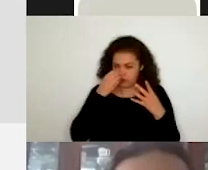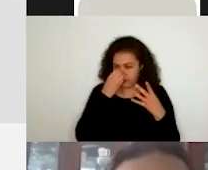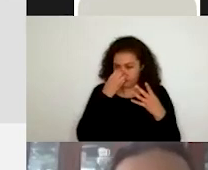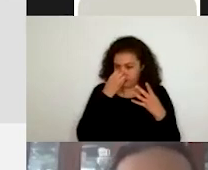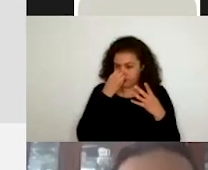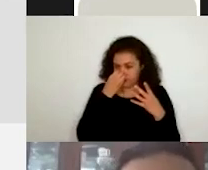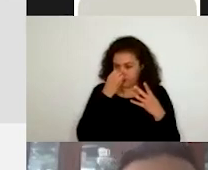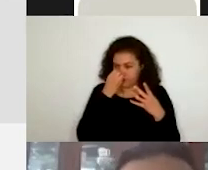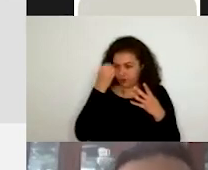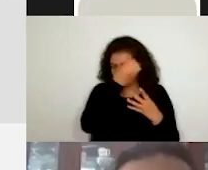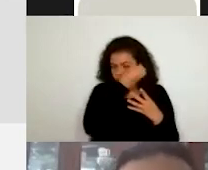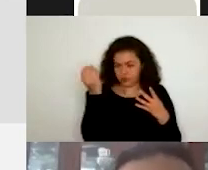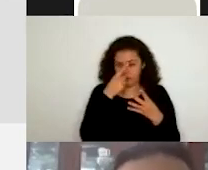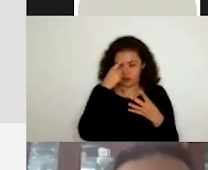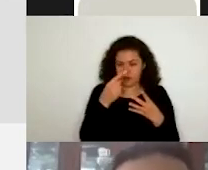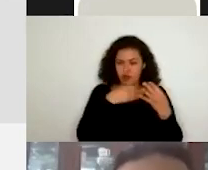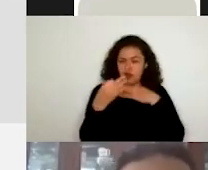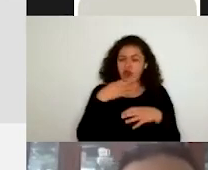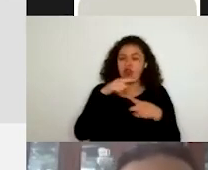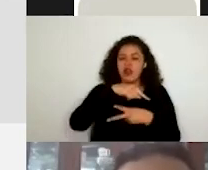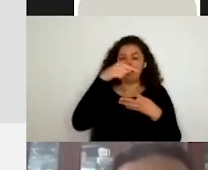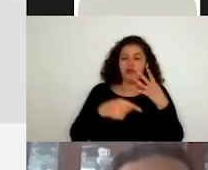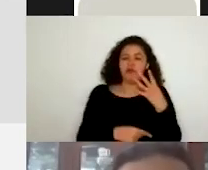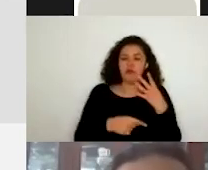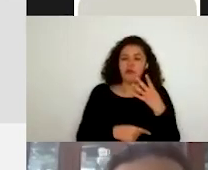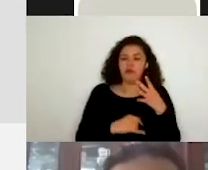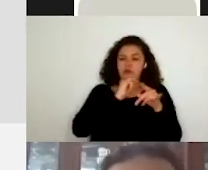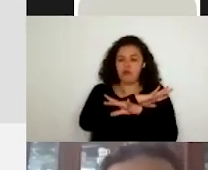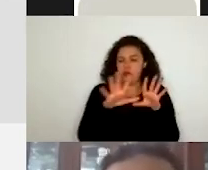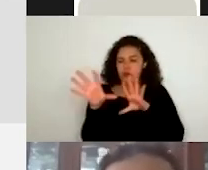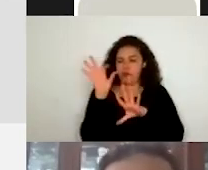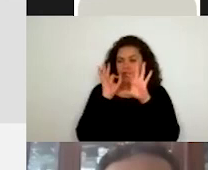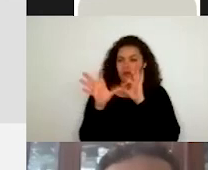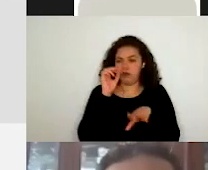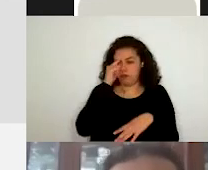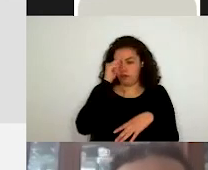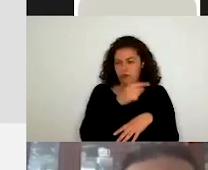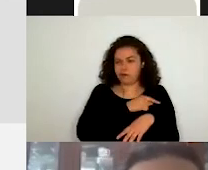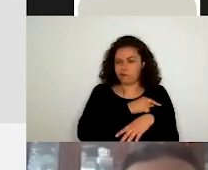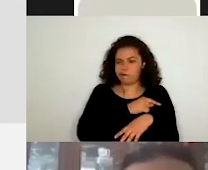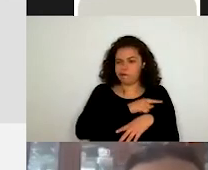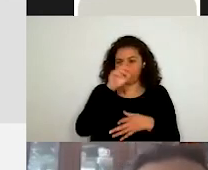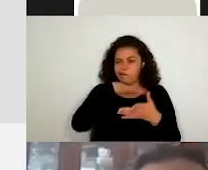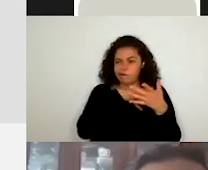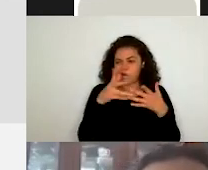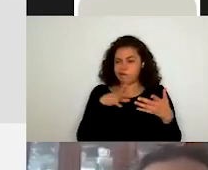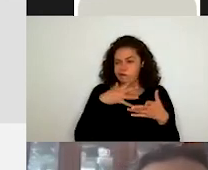secuencial, apoyándose cada una de las fases en los datos obtenidos en la fase que preceden.